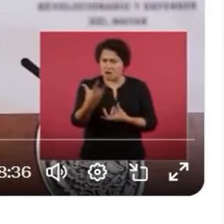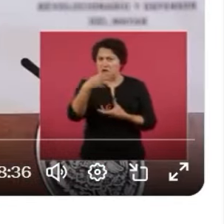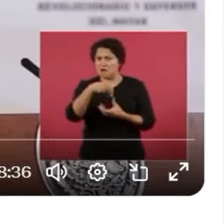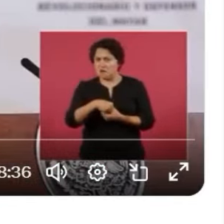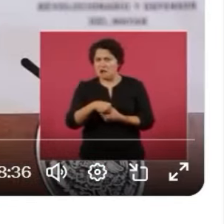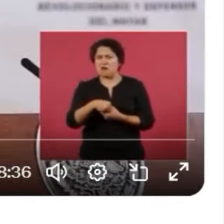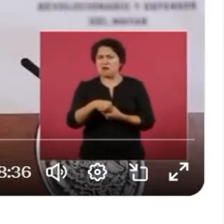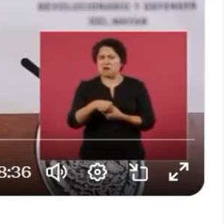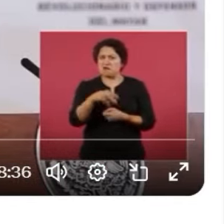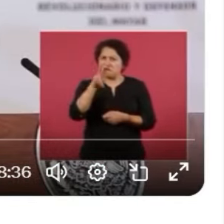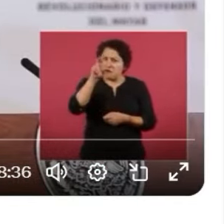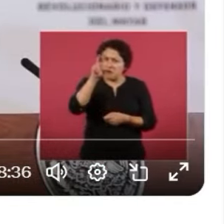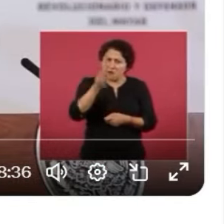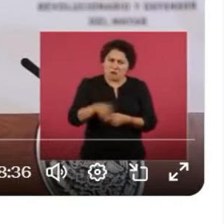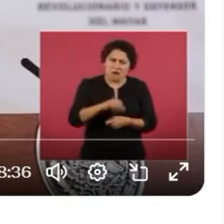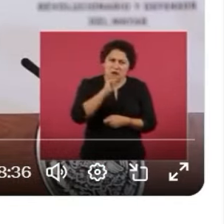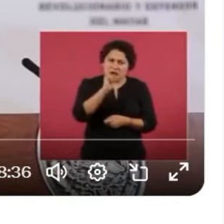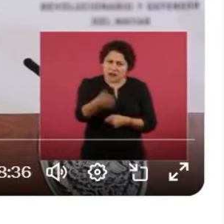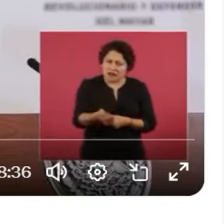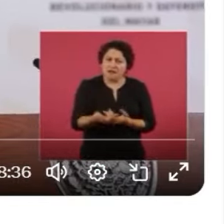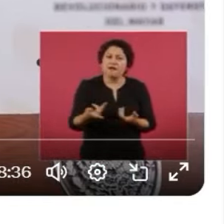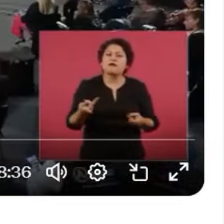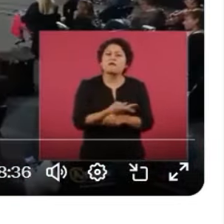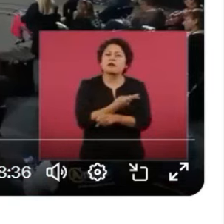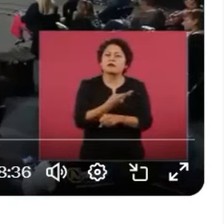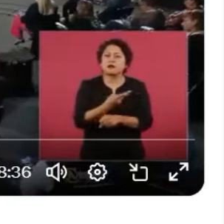claro claro estoy hablando de los